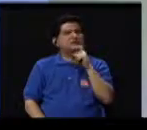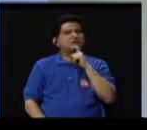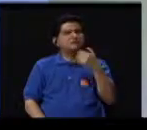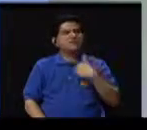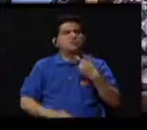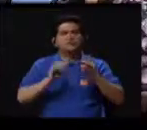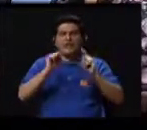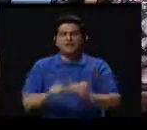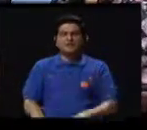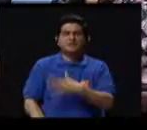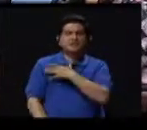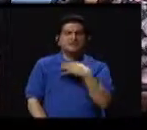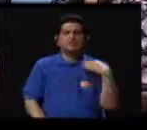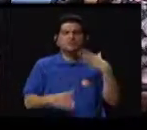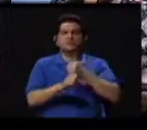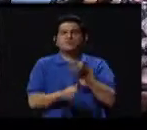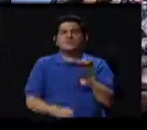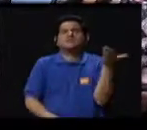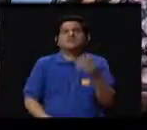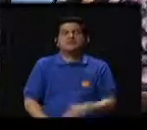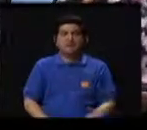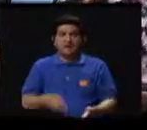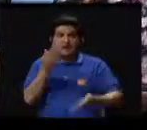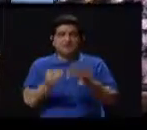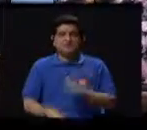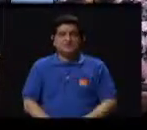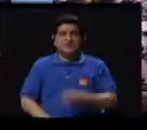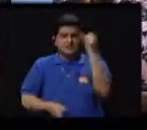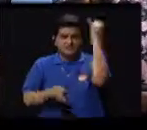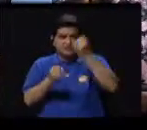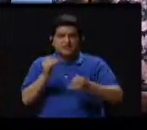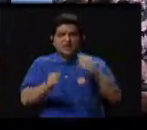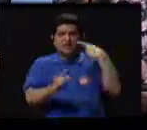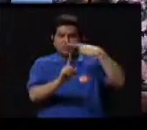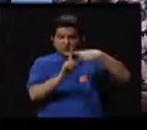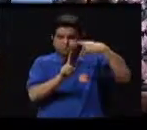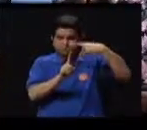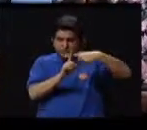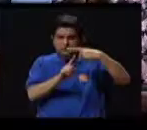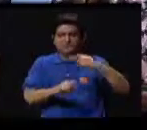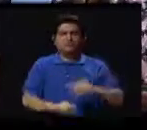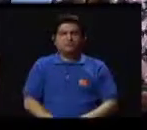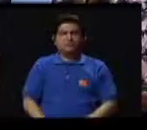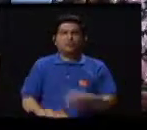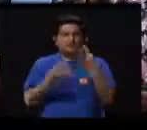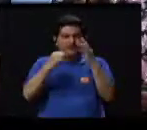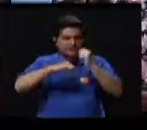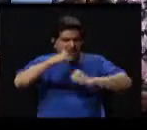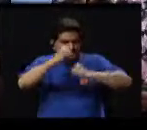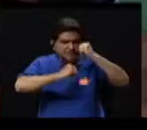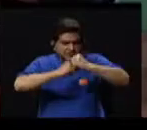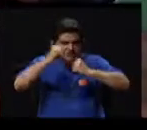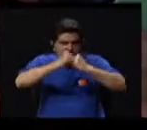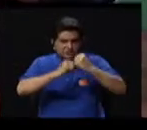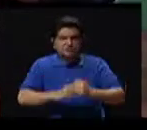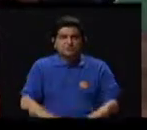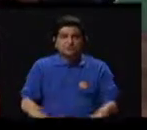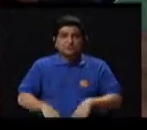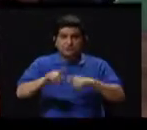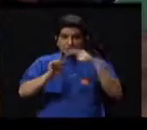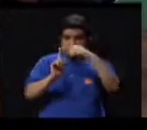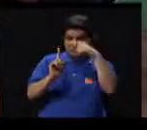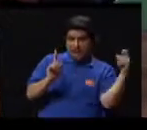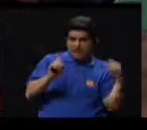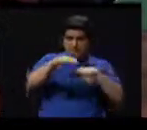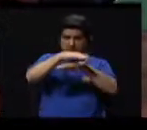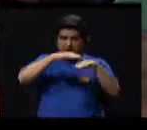dificultades que tenían, qué les gustaría hacer, tal vez un cierre como más optimista, ahí fuimos como estructurándolo como con base a los